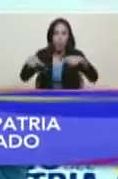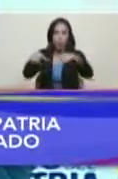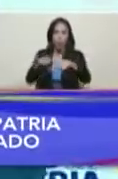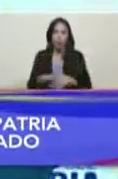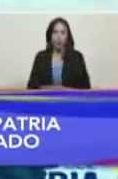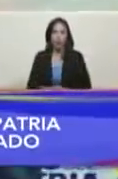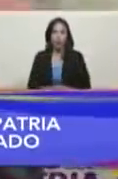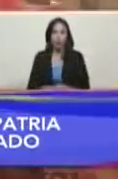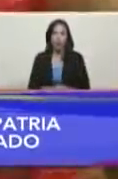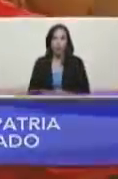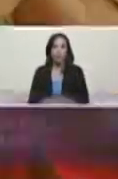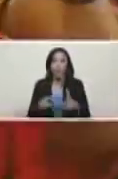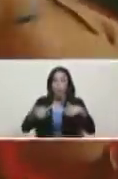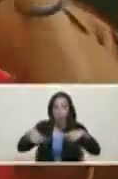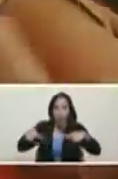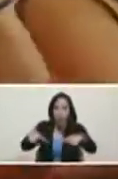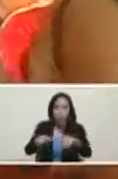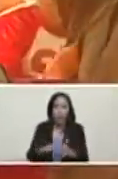Quito.